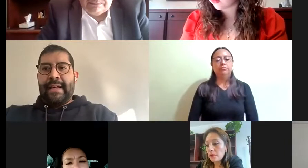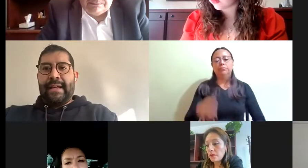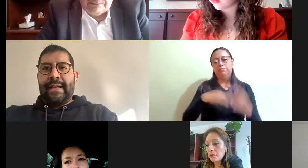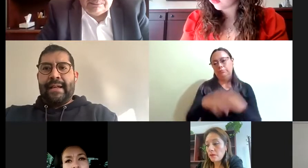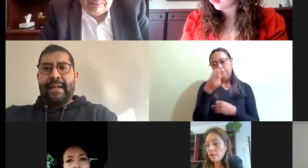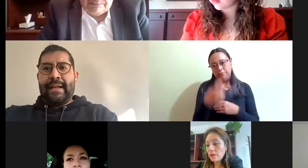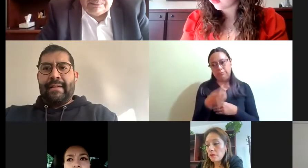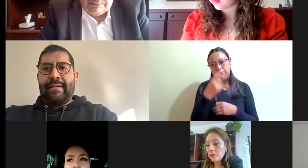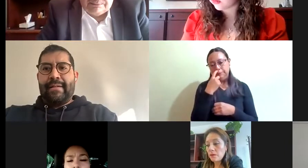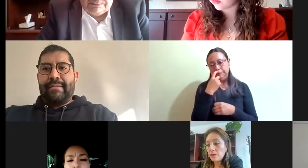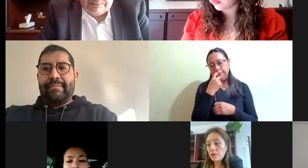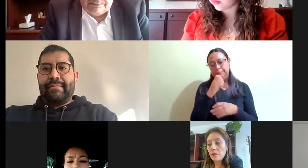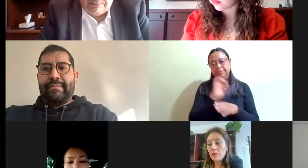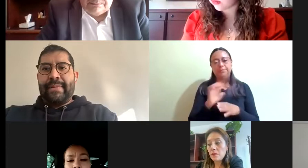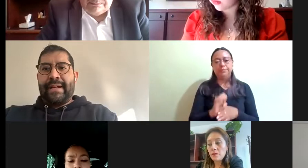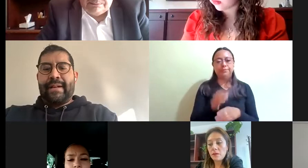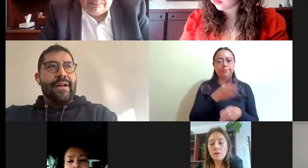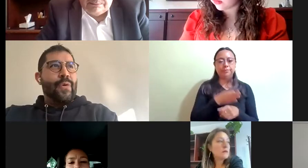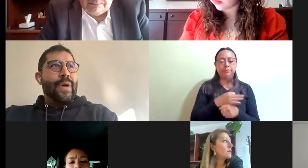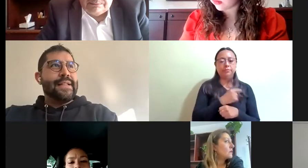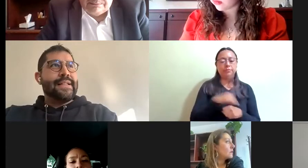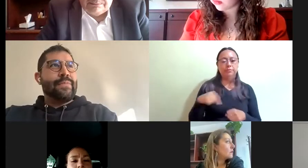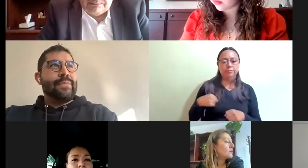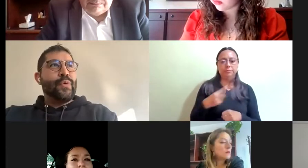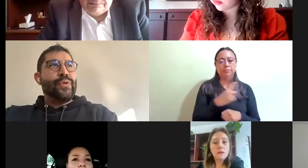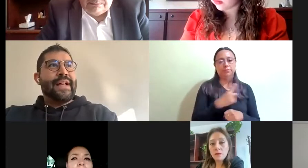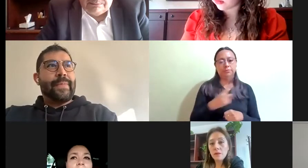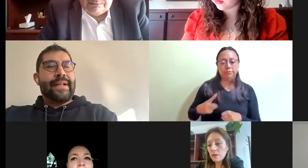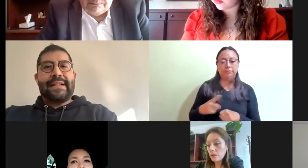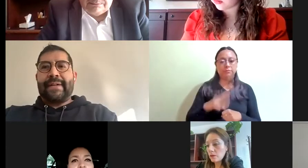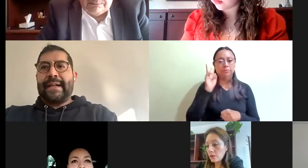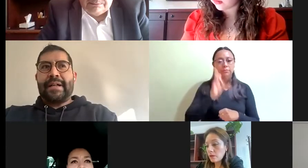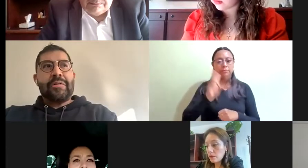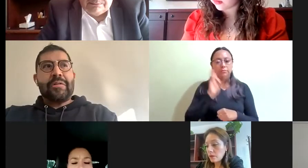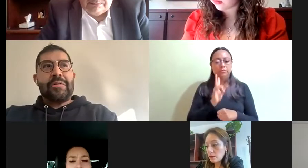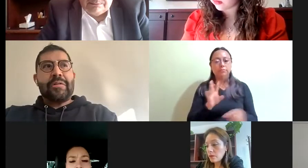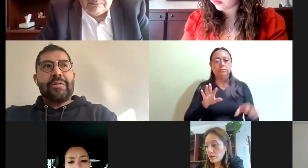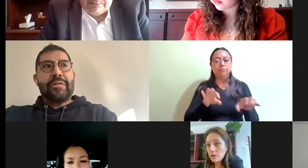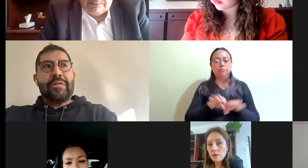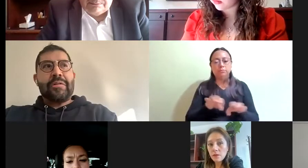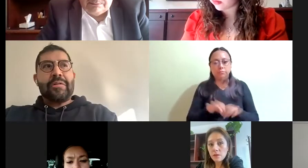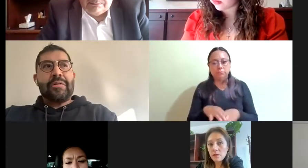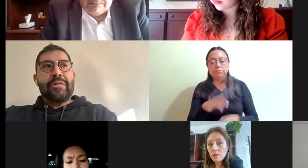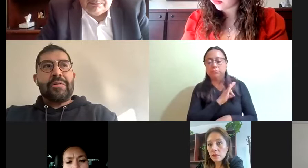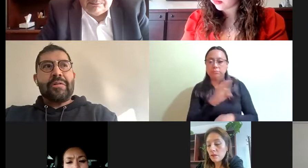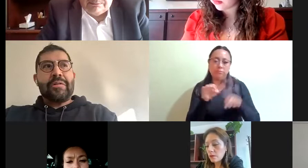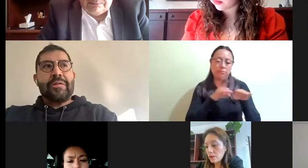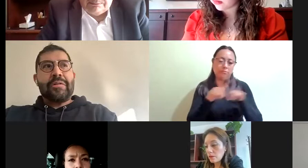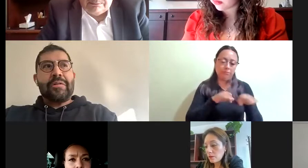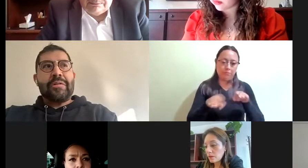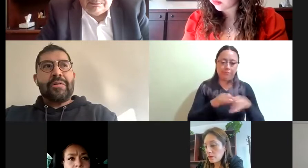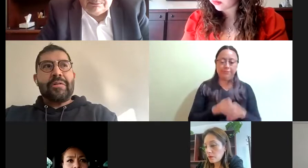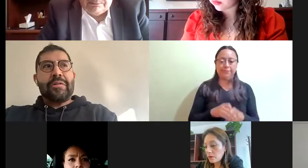pues sí se trata de ver cuál es la voluntad para trabajar. Yo lo había comentado en otras